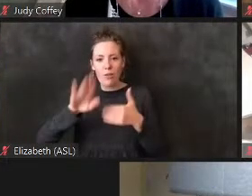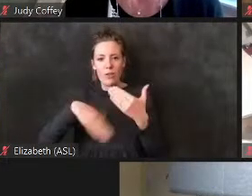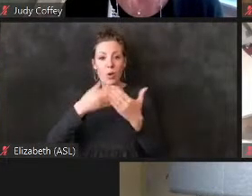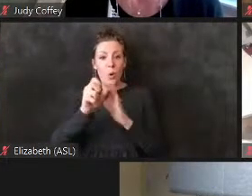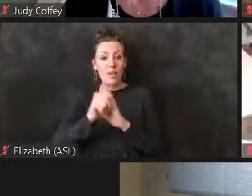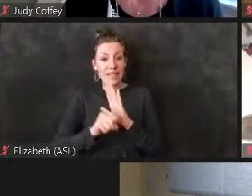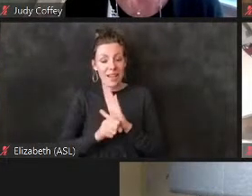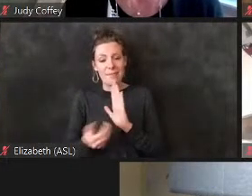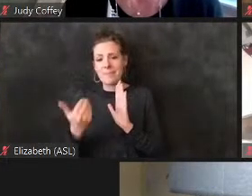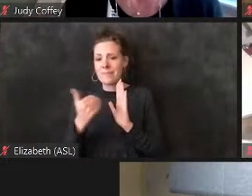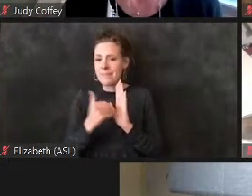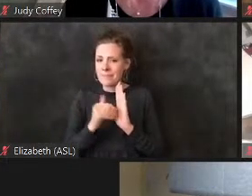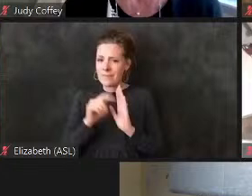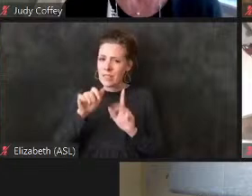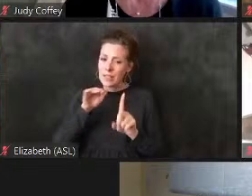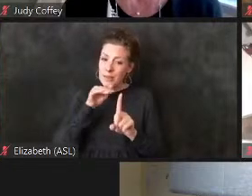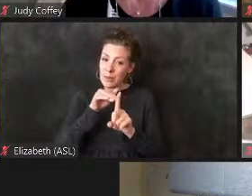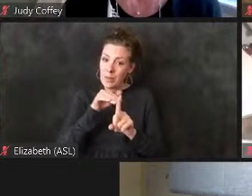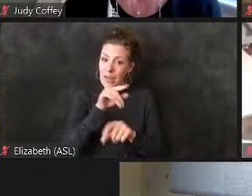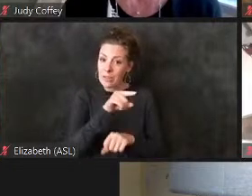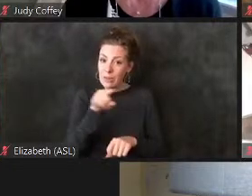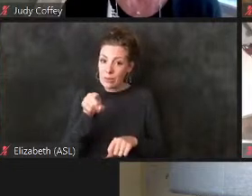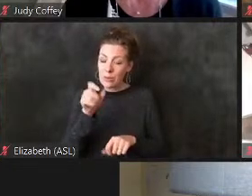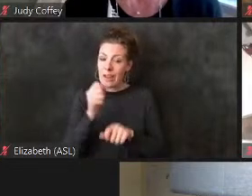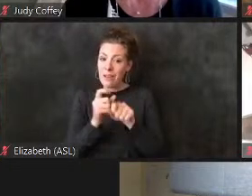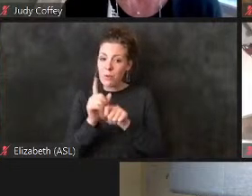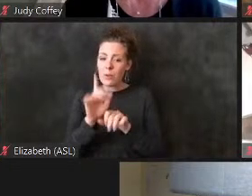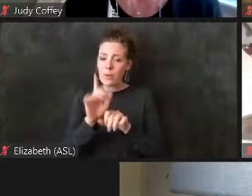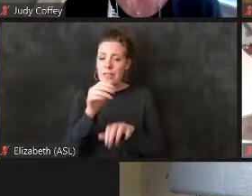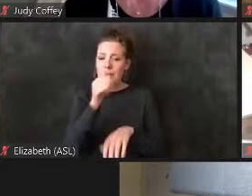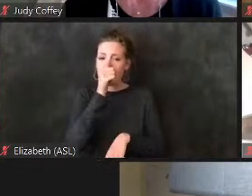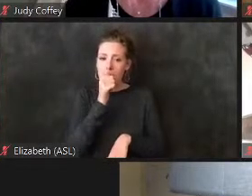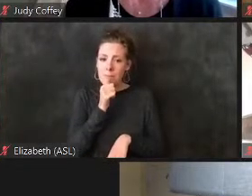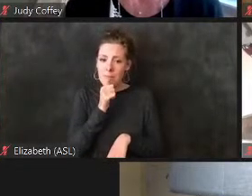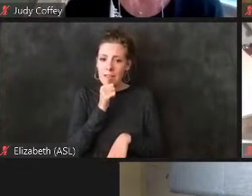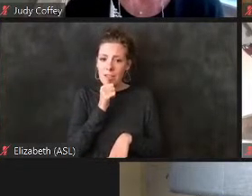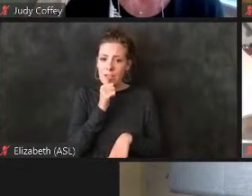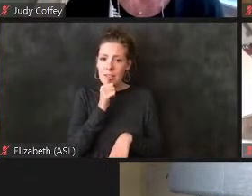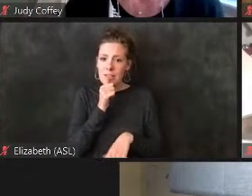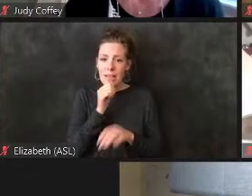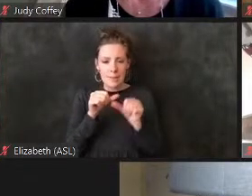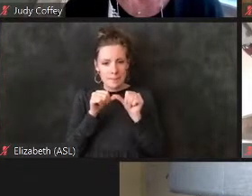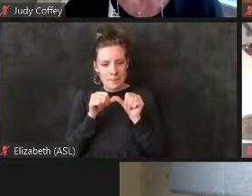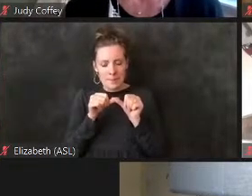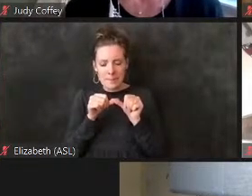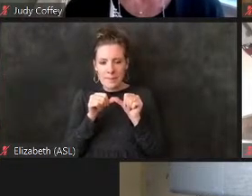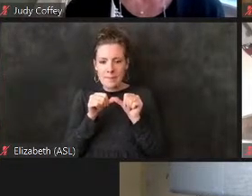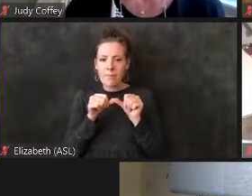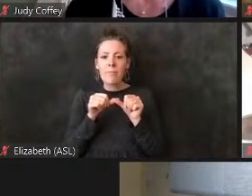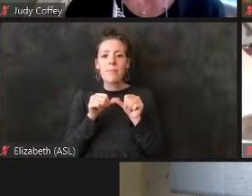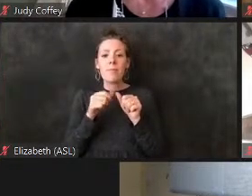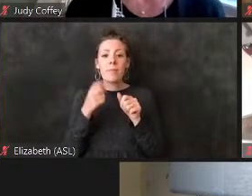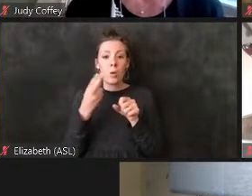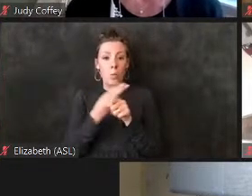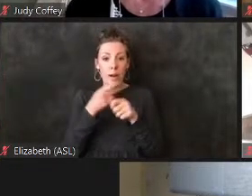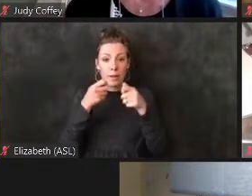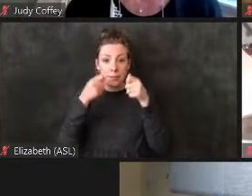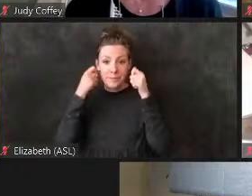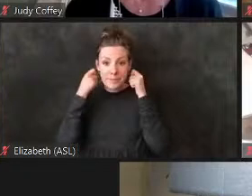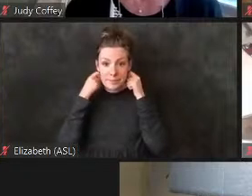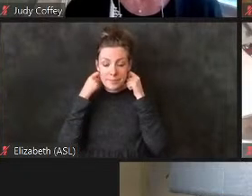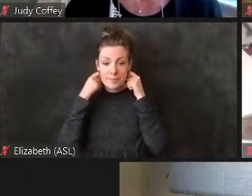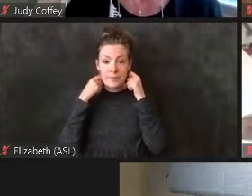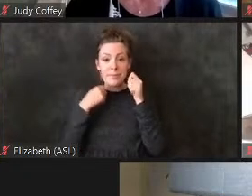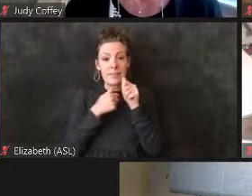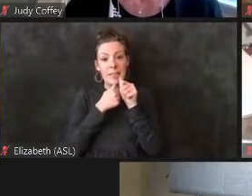estado donde ha subido la virus. Quiero recordarle a todos de que se mantengan vigilantes y